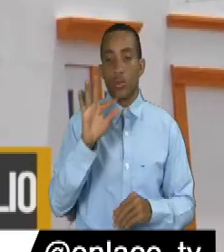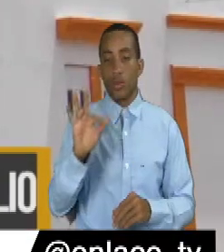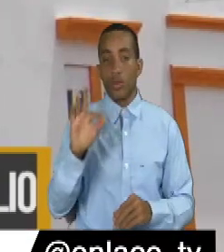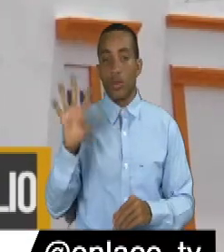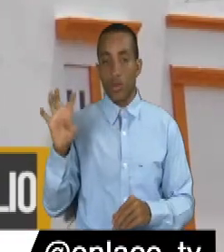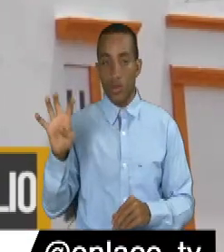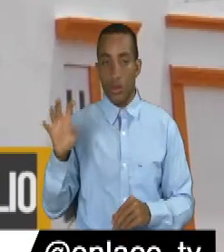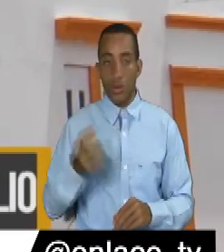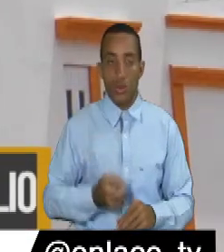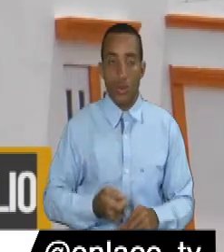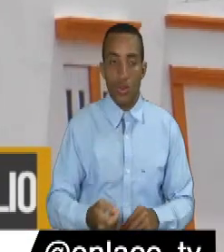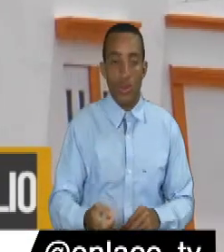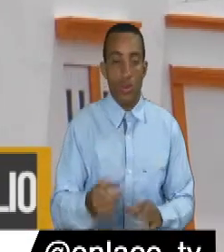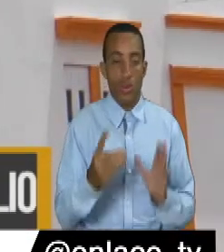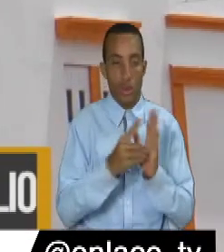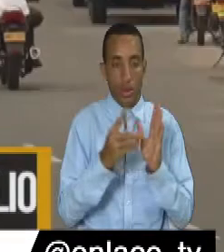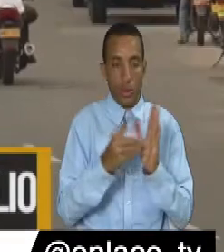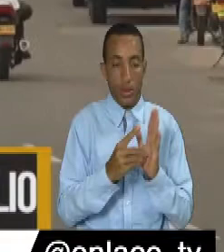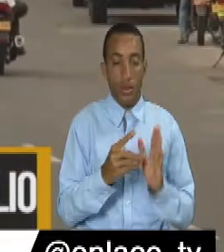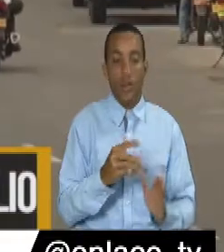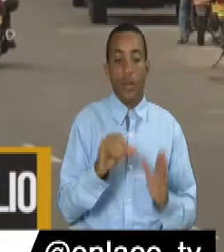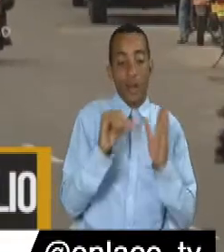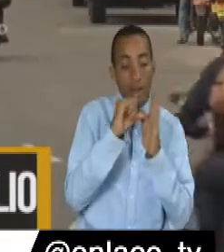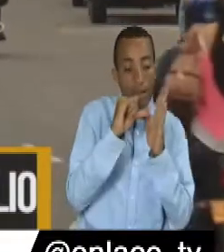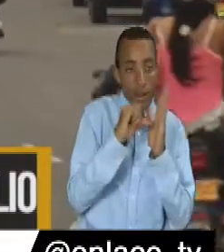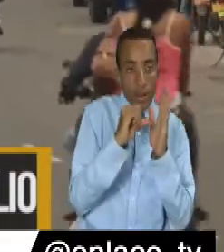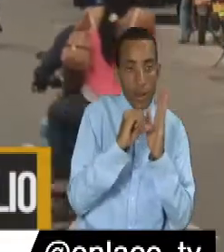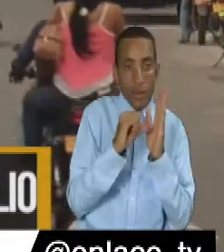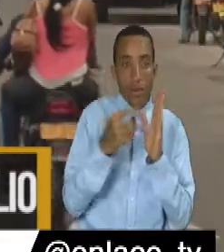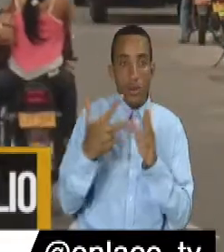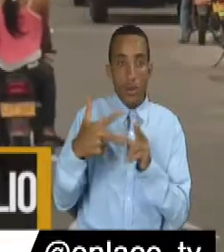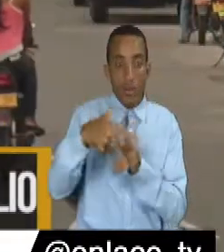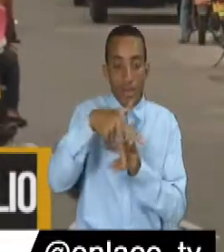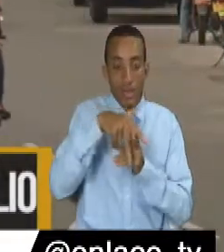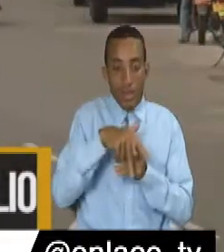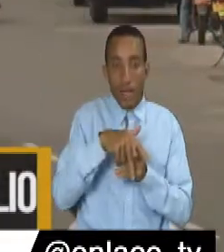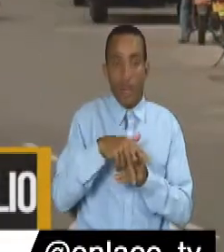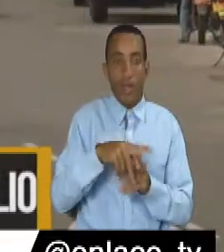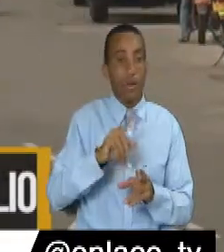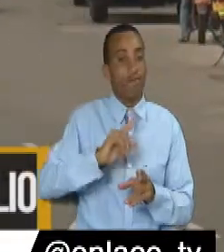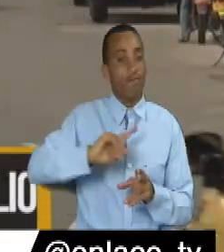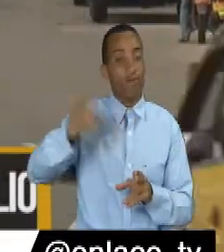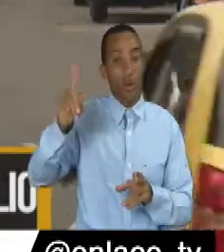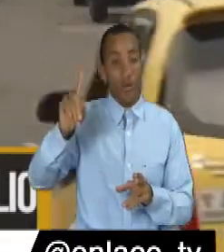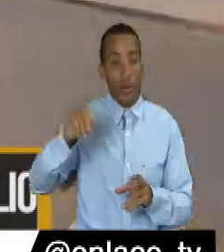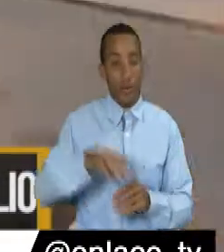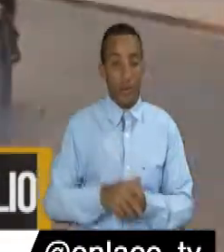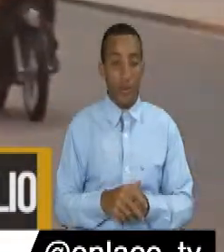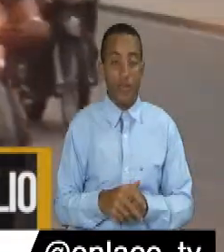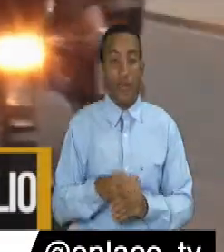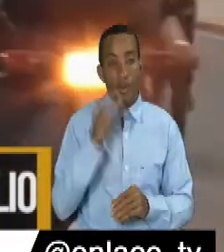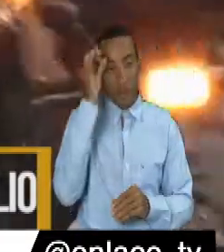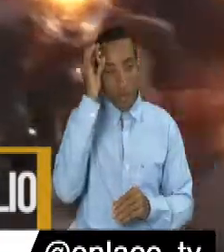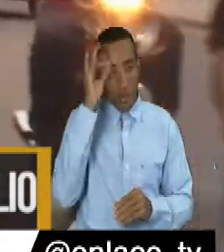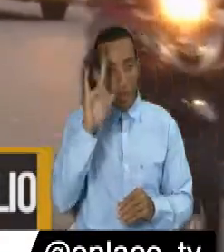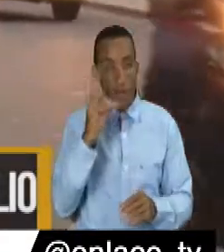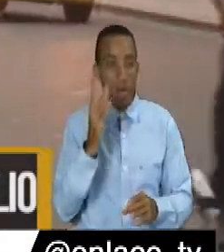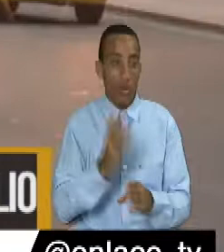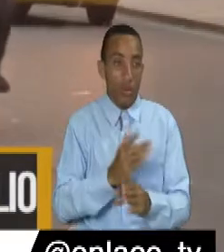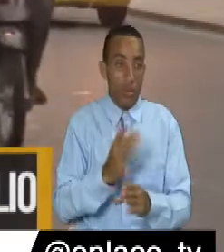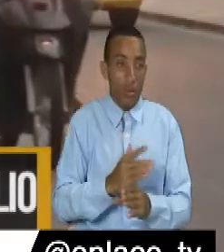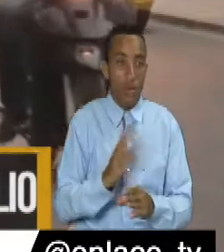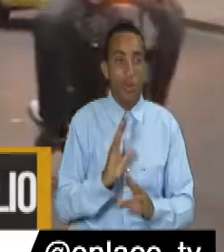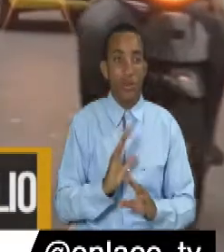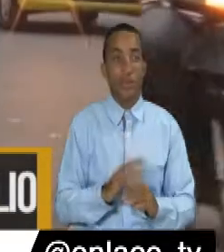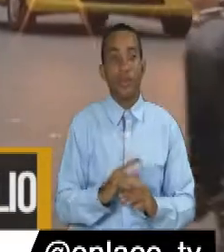próximo 2 de julio hay un artículo donde se prohíbe la circulación de motos con parrillero. Según las autoridades, para mitigar el riesgo de alguna alteración de orden